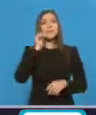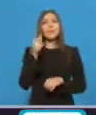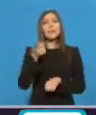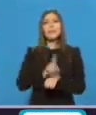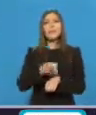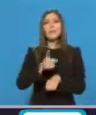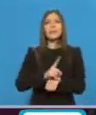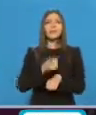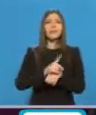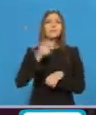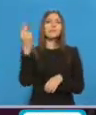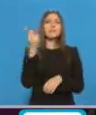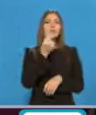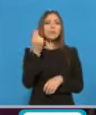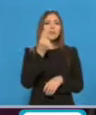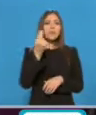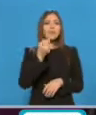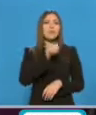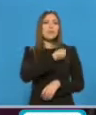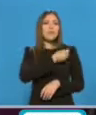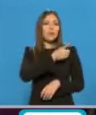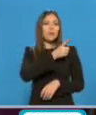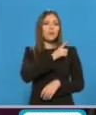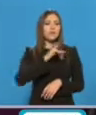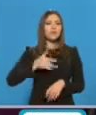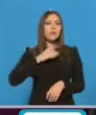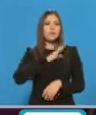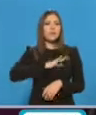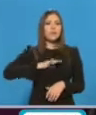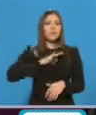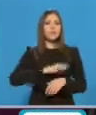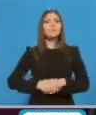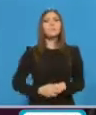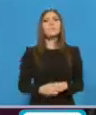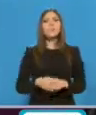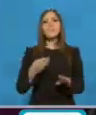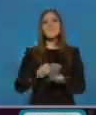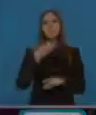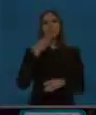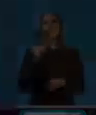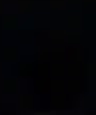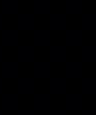porque todos los días necesitamos salud y ser felices. Así es. Muy bien, maestro, pues muchas gracias. Gracias, maestro.